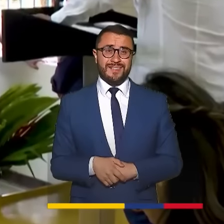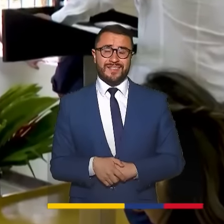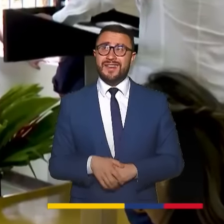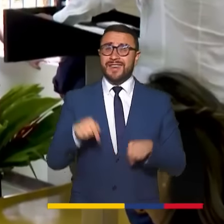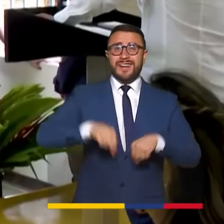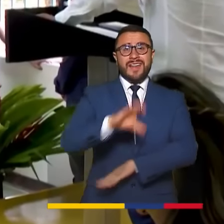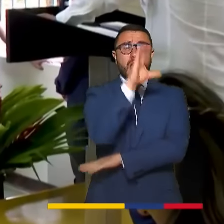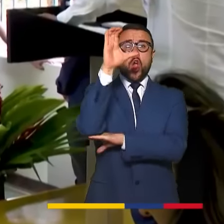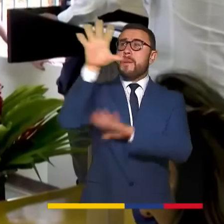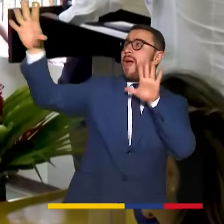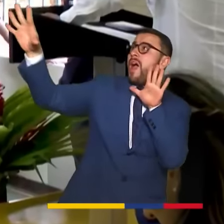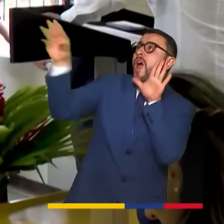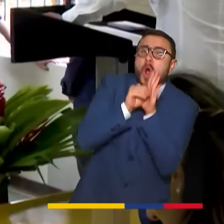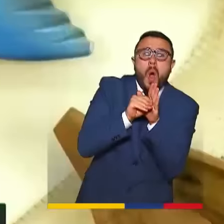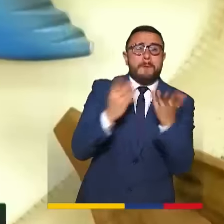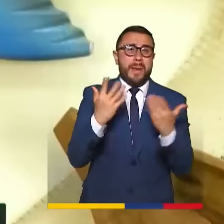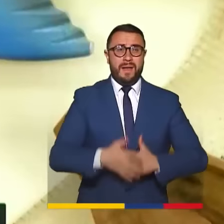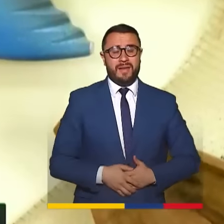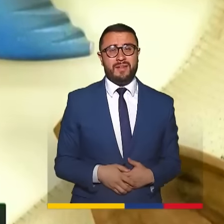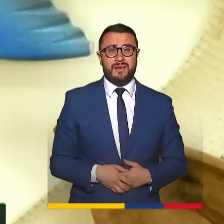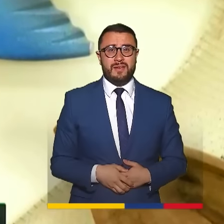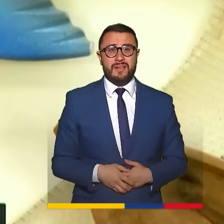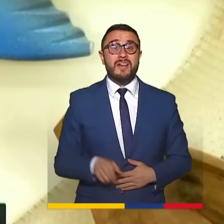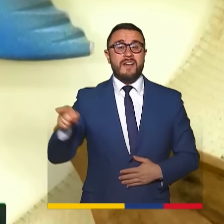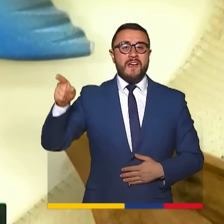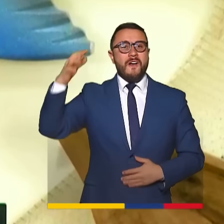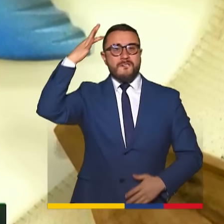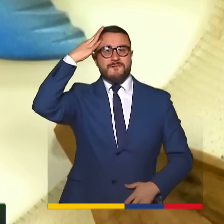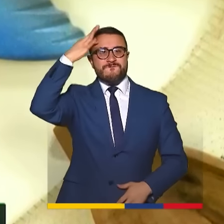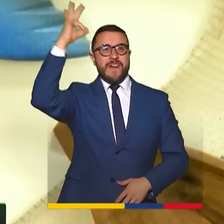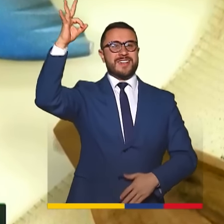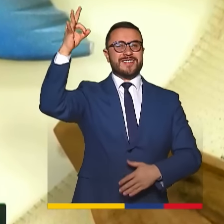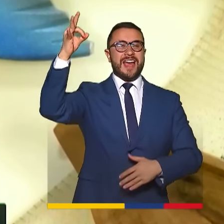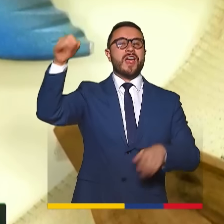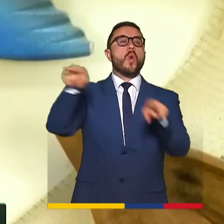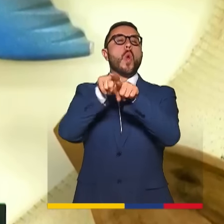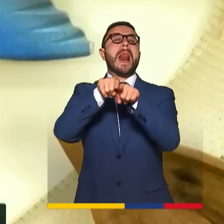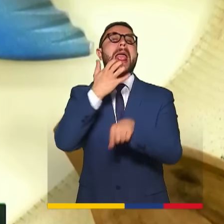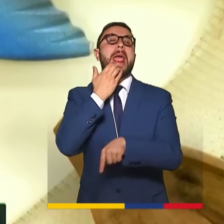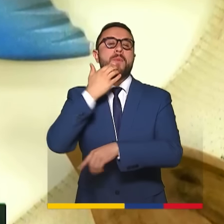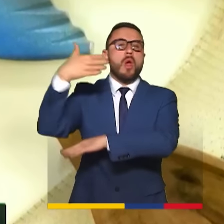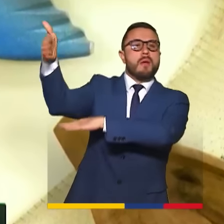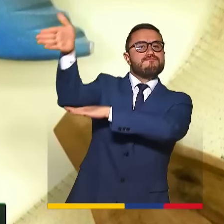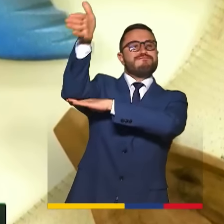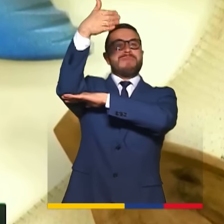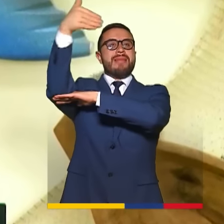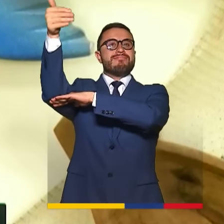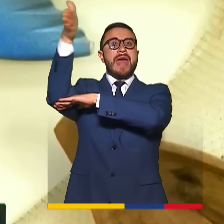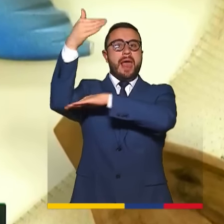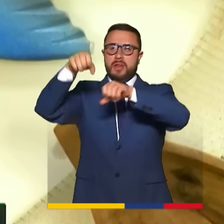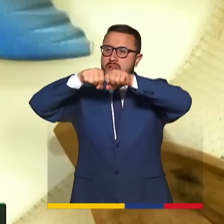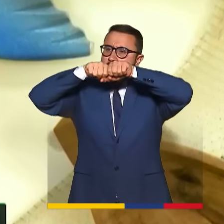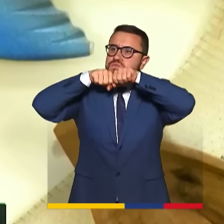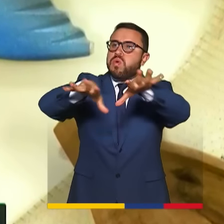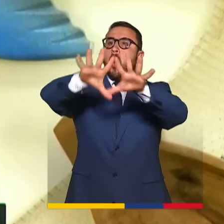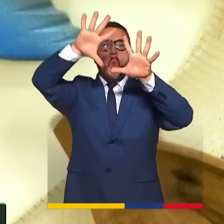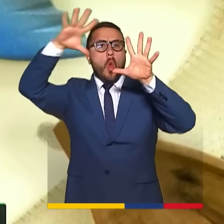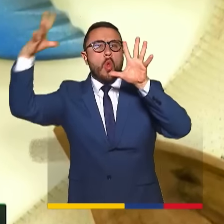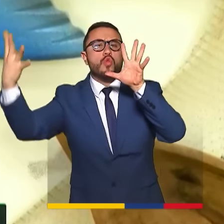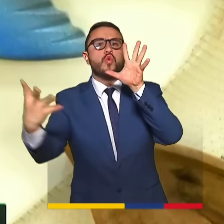y es hija de esa consigna y esa bandera ondeada en todo el mundo como una